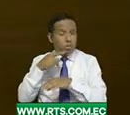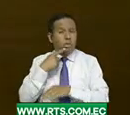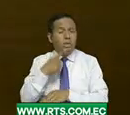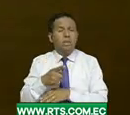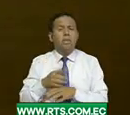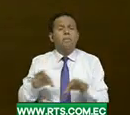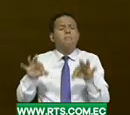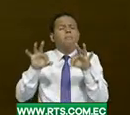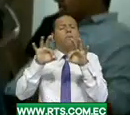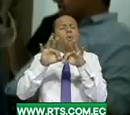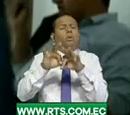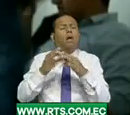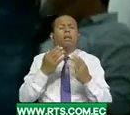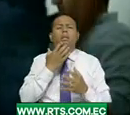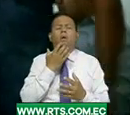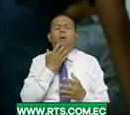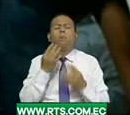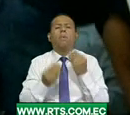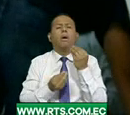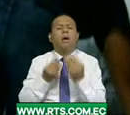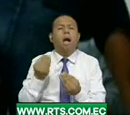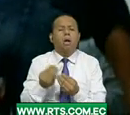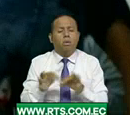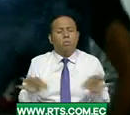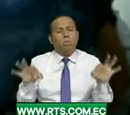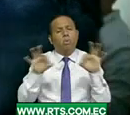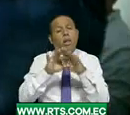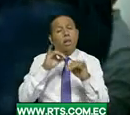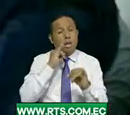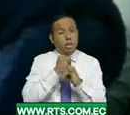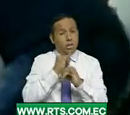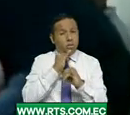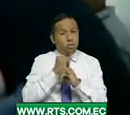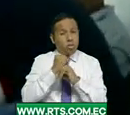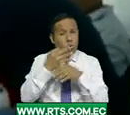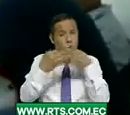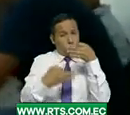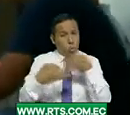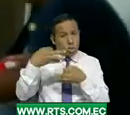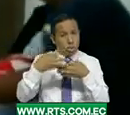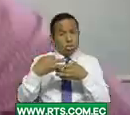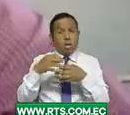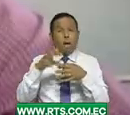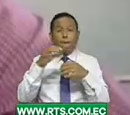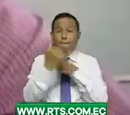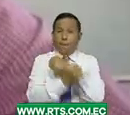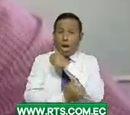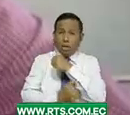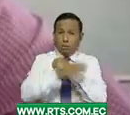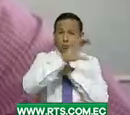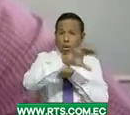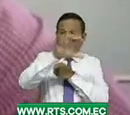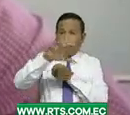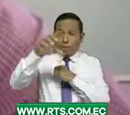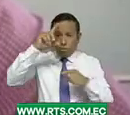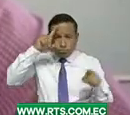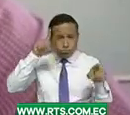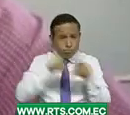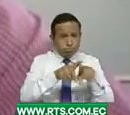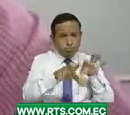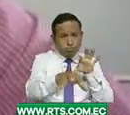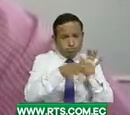esfuerzo conjunto entre las instituciones de justicia de varios estados. Porque de lo contrario va a seguir pasando este